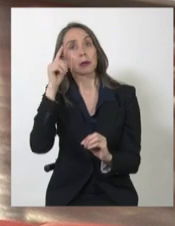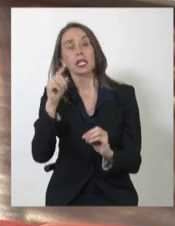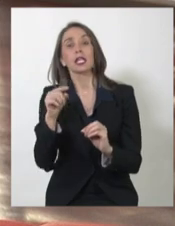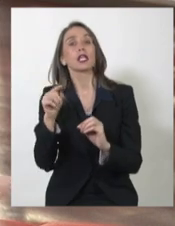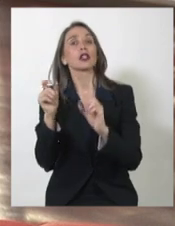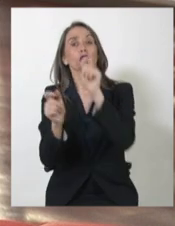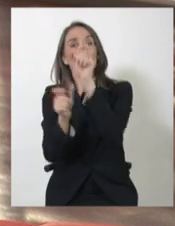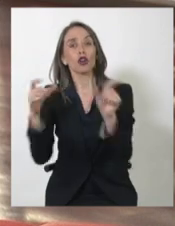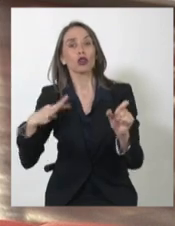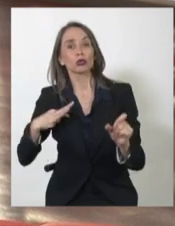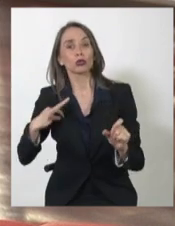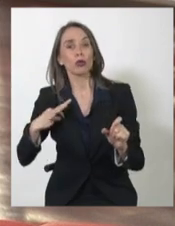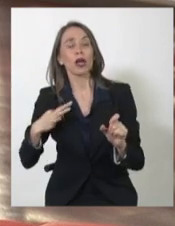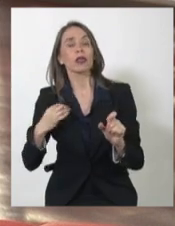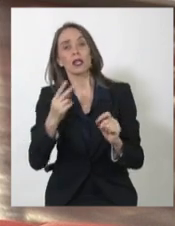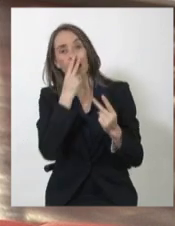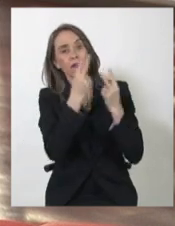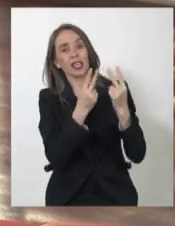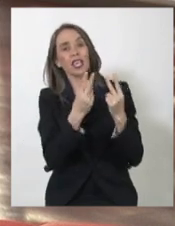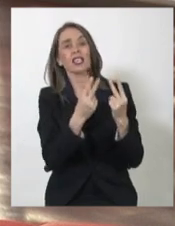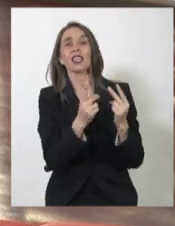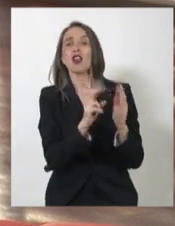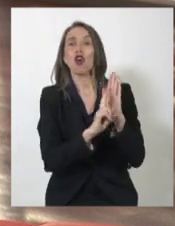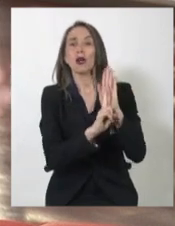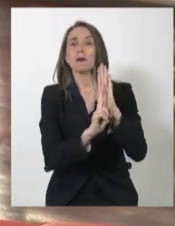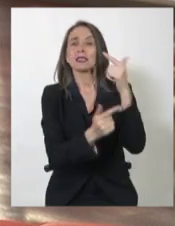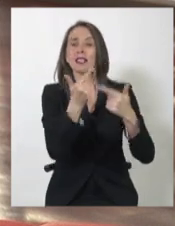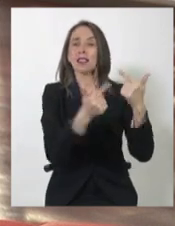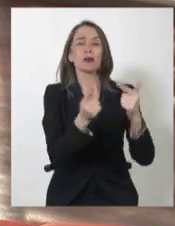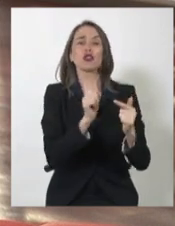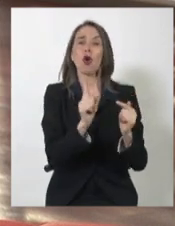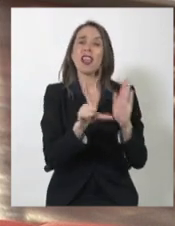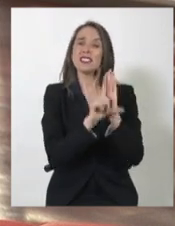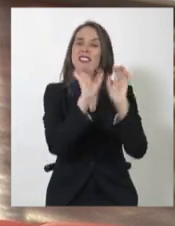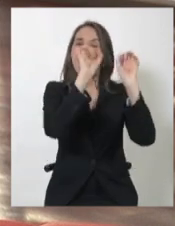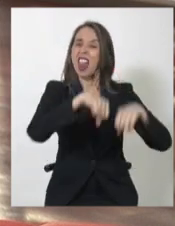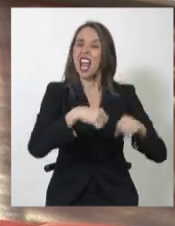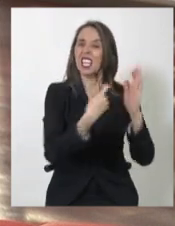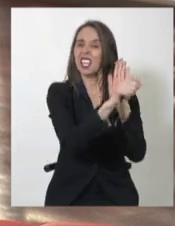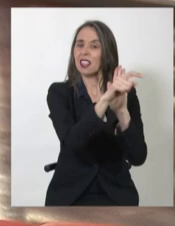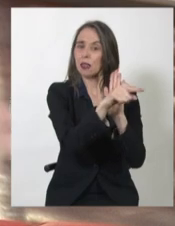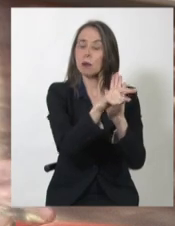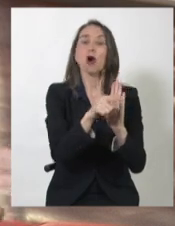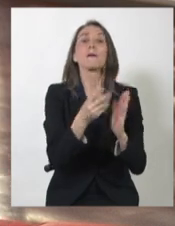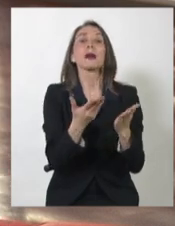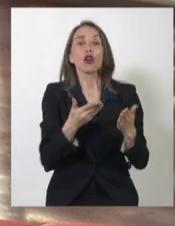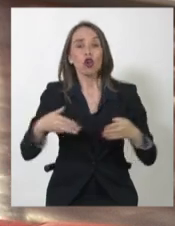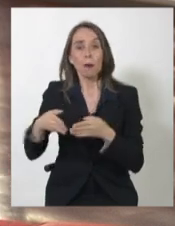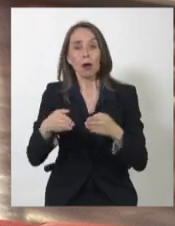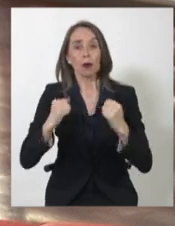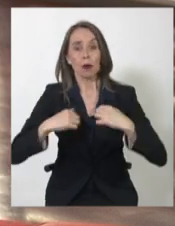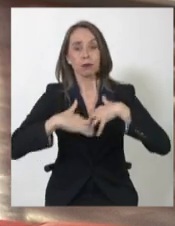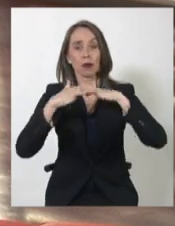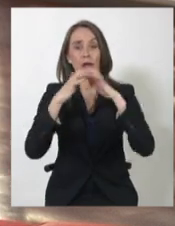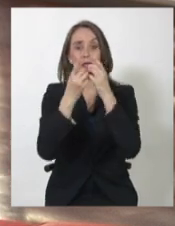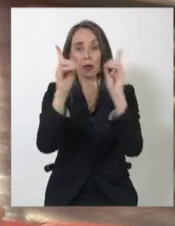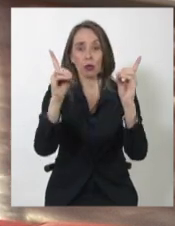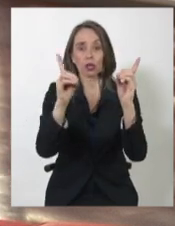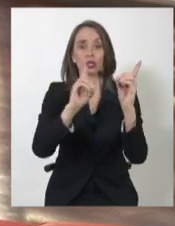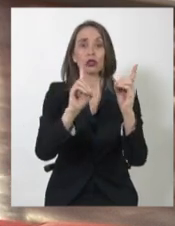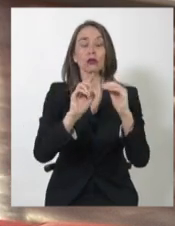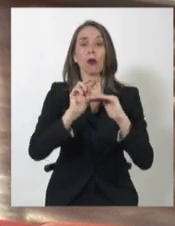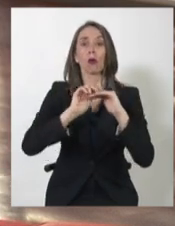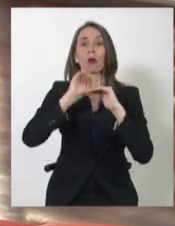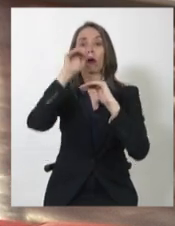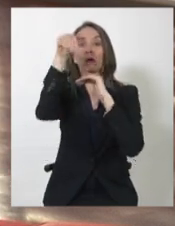deslegitimizada desde una perspectiva de la representación política, creo que el camino y la vía para fortalecer eso y no caernos en el